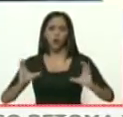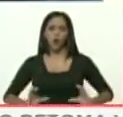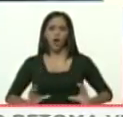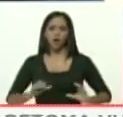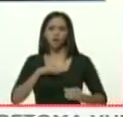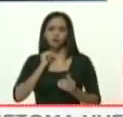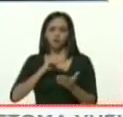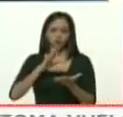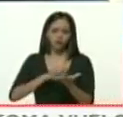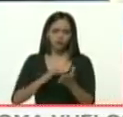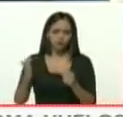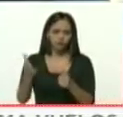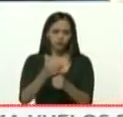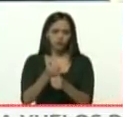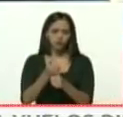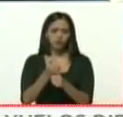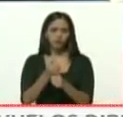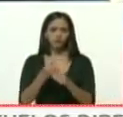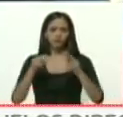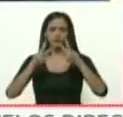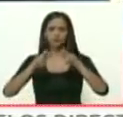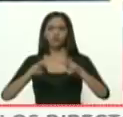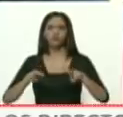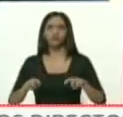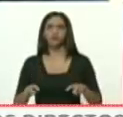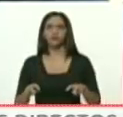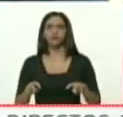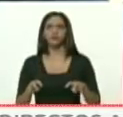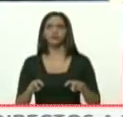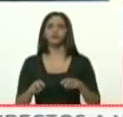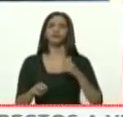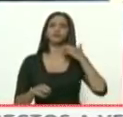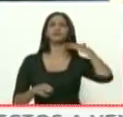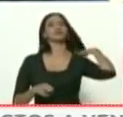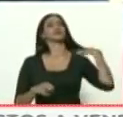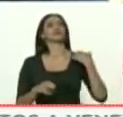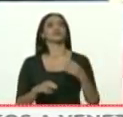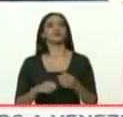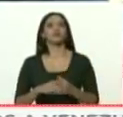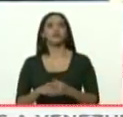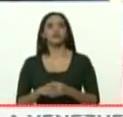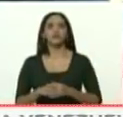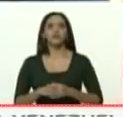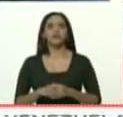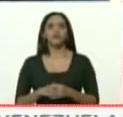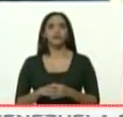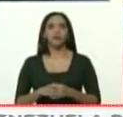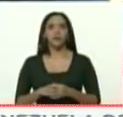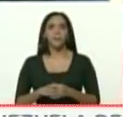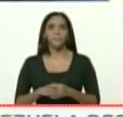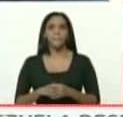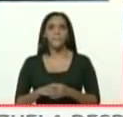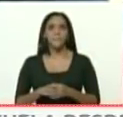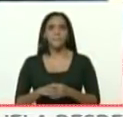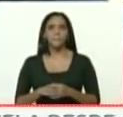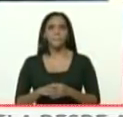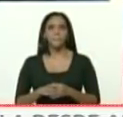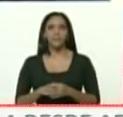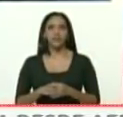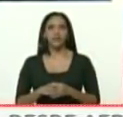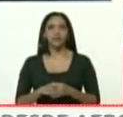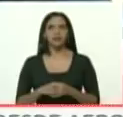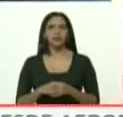en el lugar de liberación, inmediatamente, pues, el CICPC se designó un